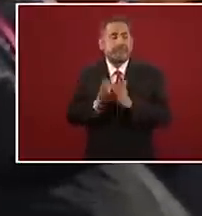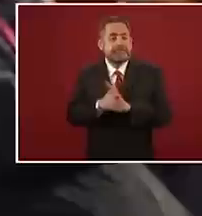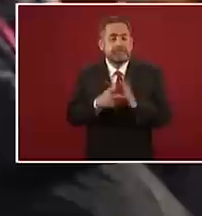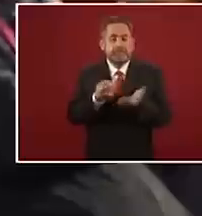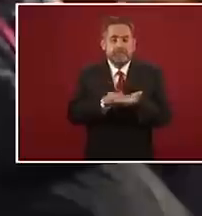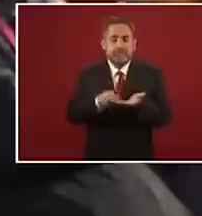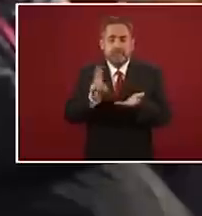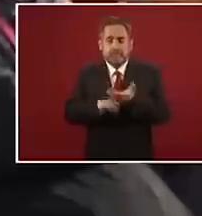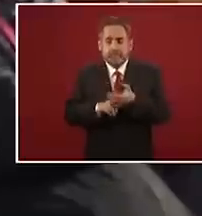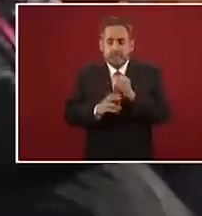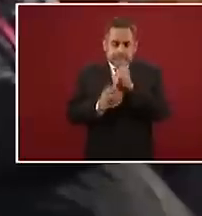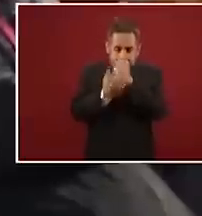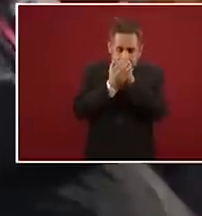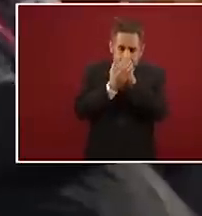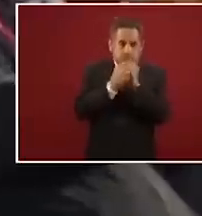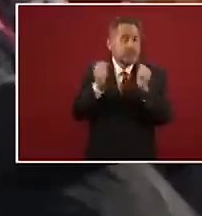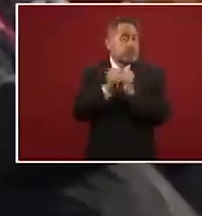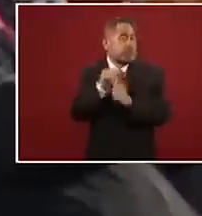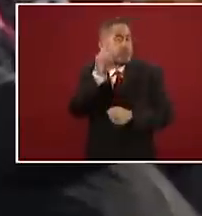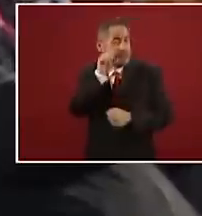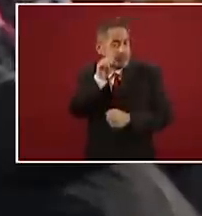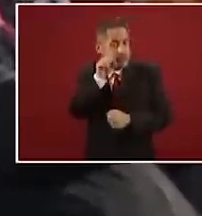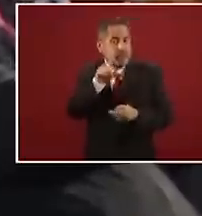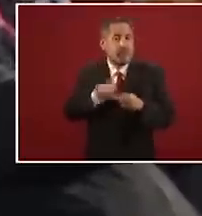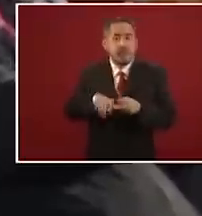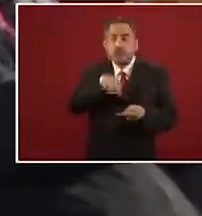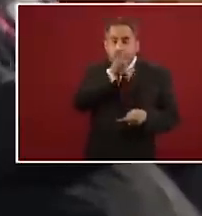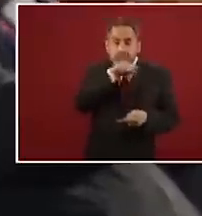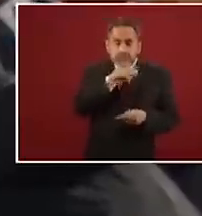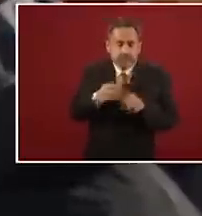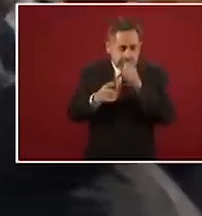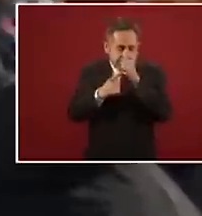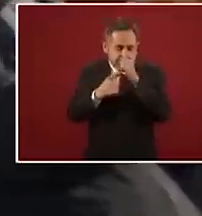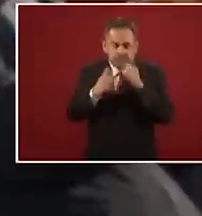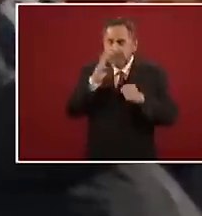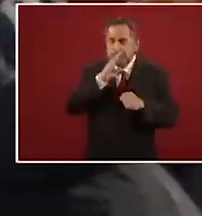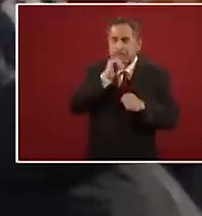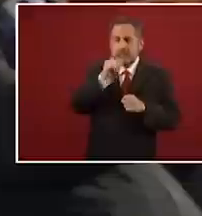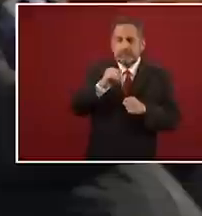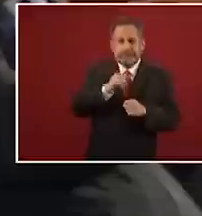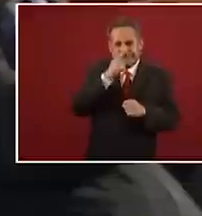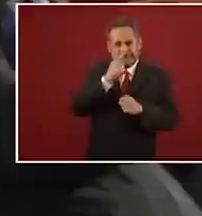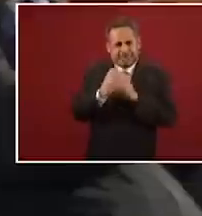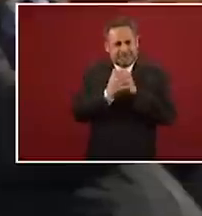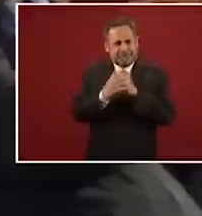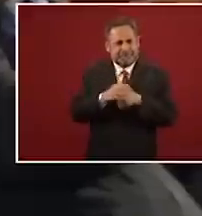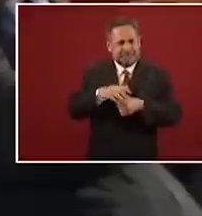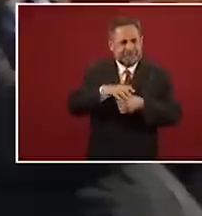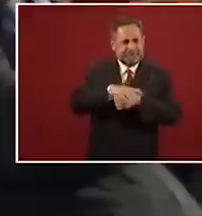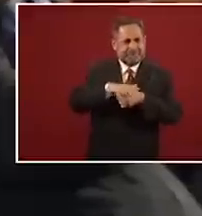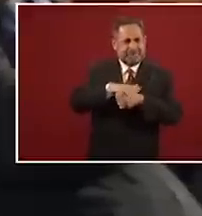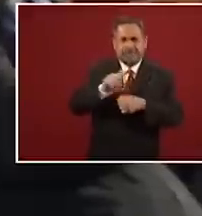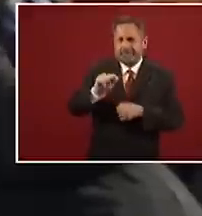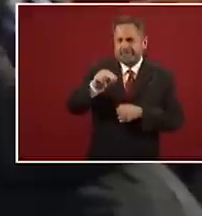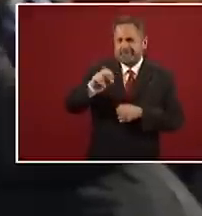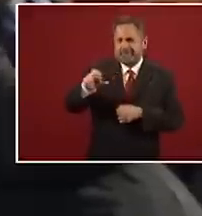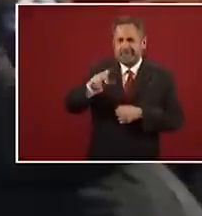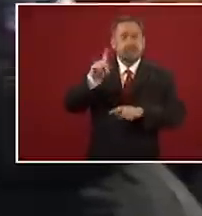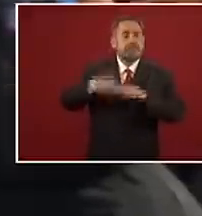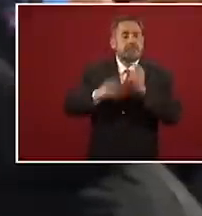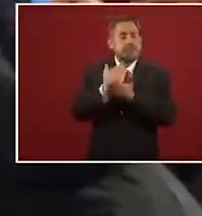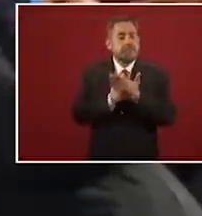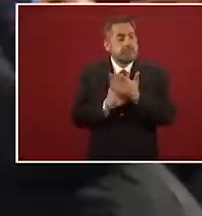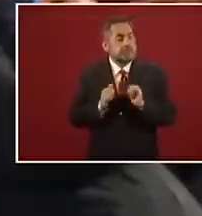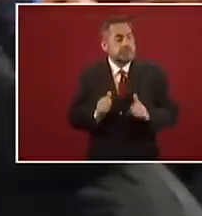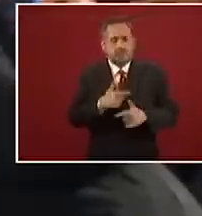combinarla con sabores de mango o naranja para tratar de eliminar el olor intenso a tiner. ¿Tiene pensada alguna estrategia para